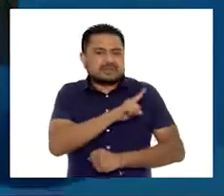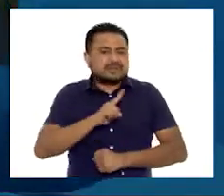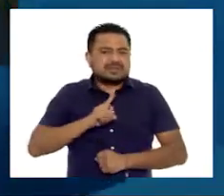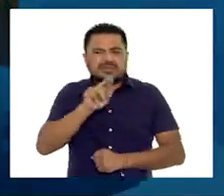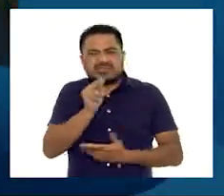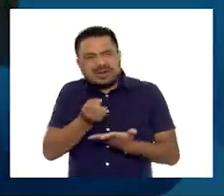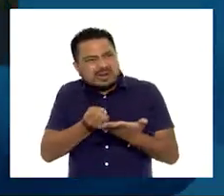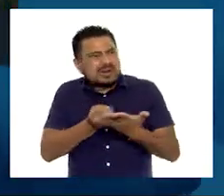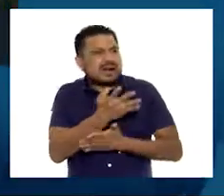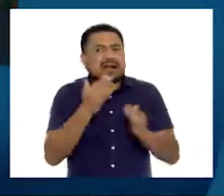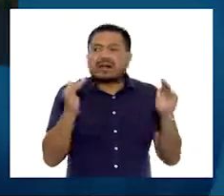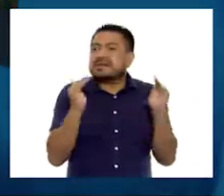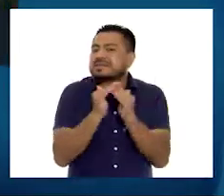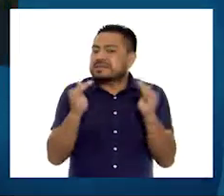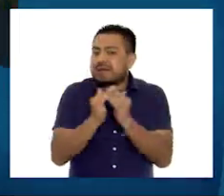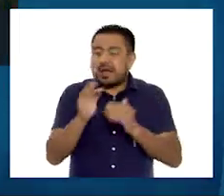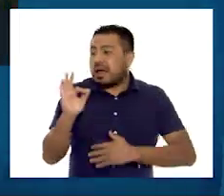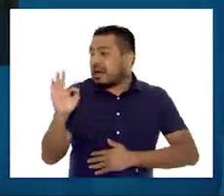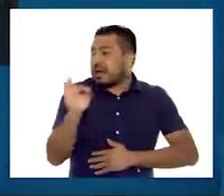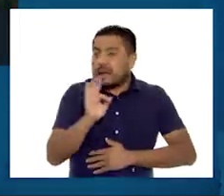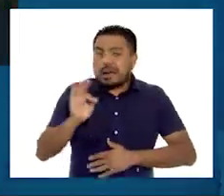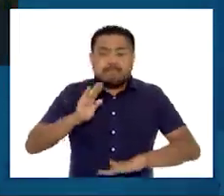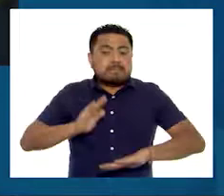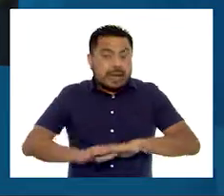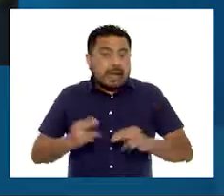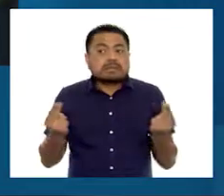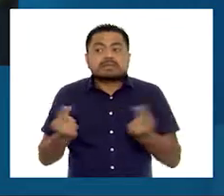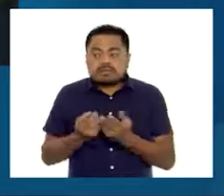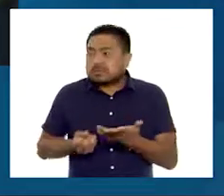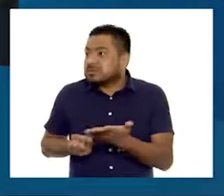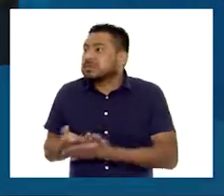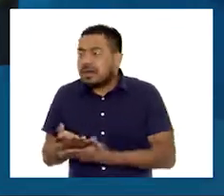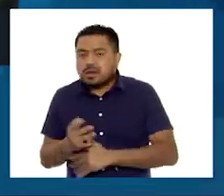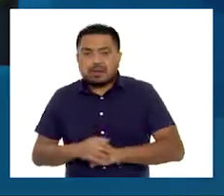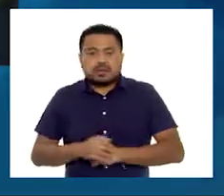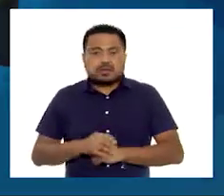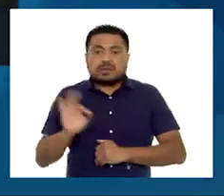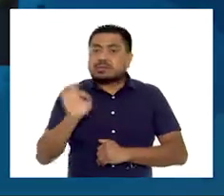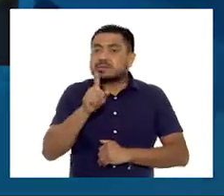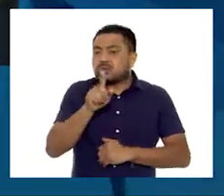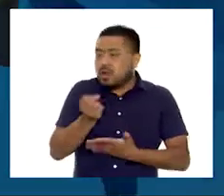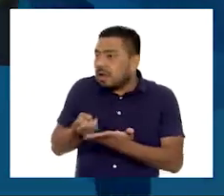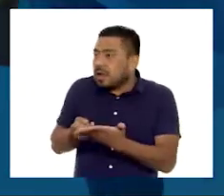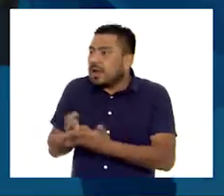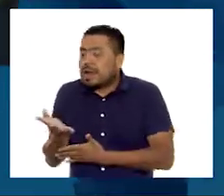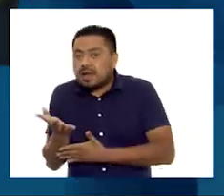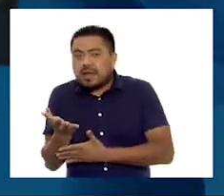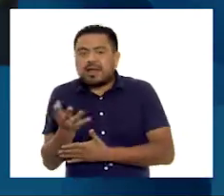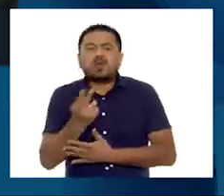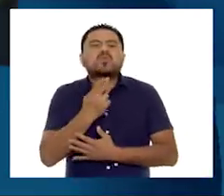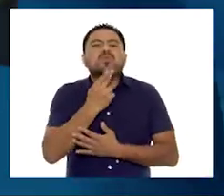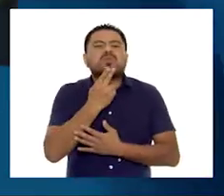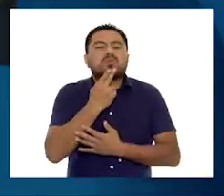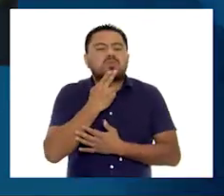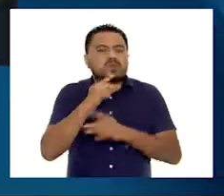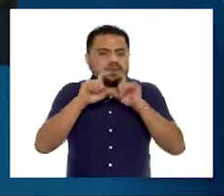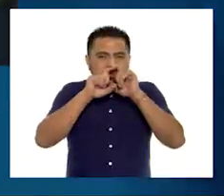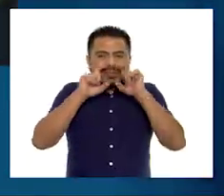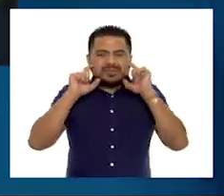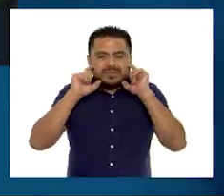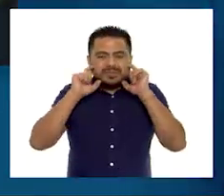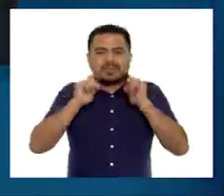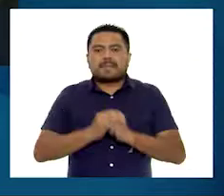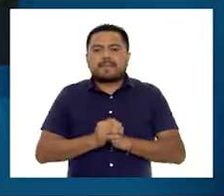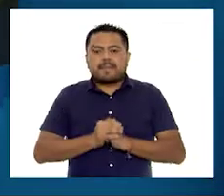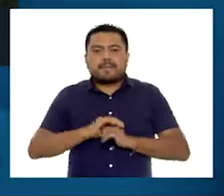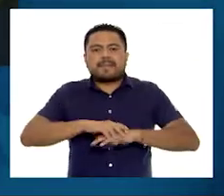no salir de casa a menos que sea muy necesario si lo haces utiliza el cubrebocas